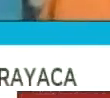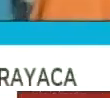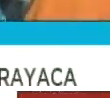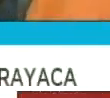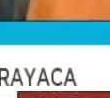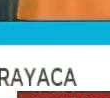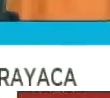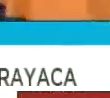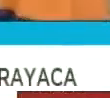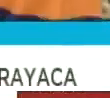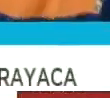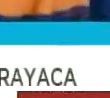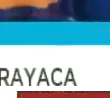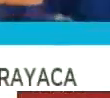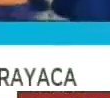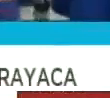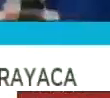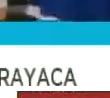Y alegres